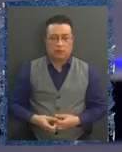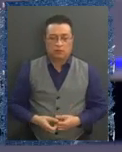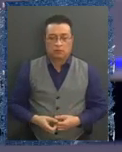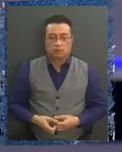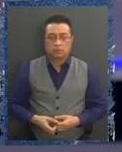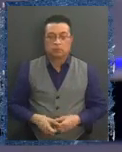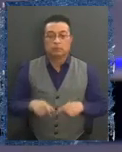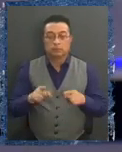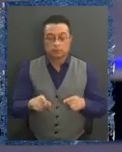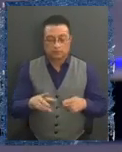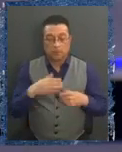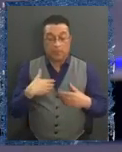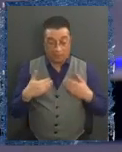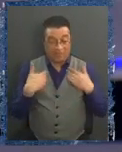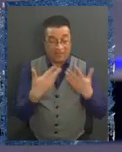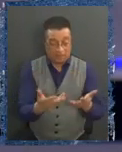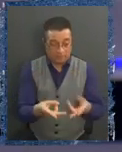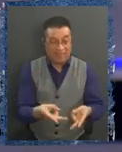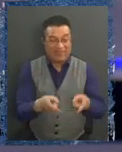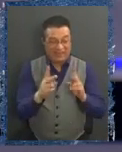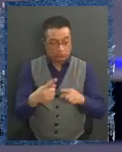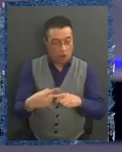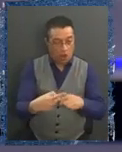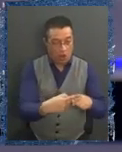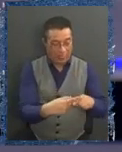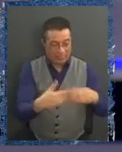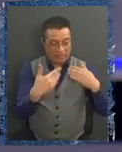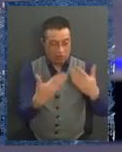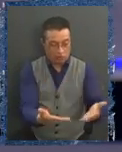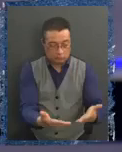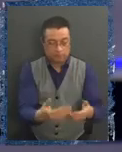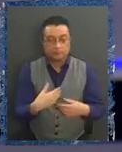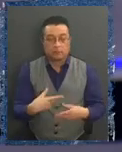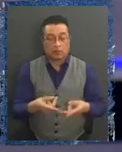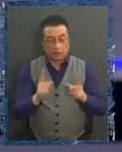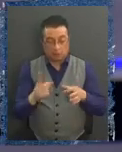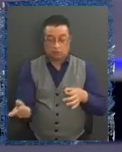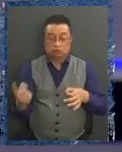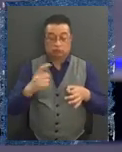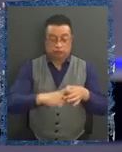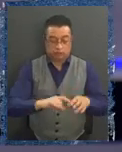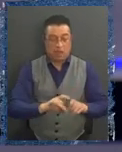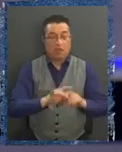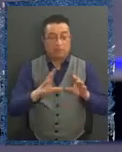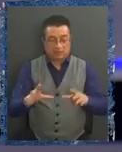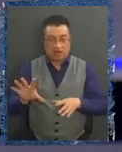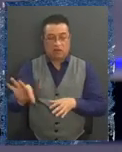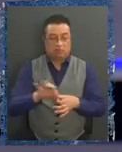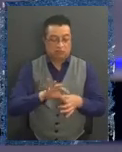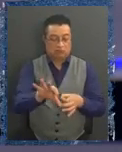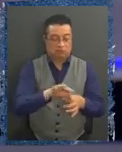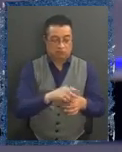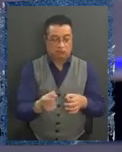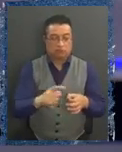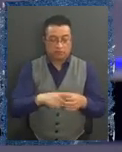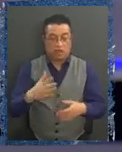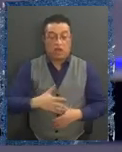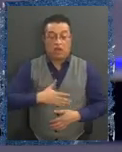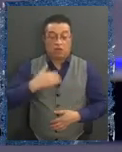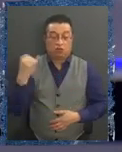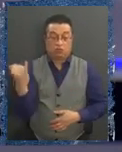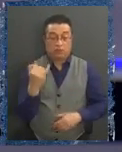que confiere derechos colectivos, que confiere escaños reservados, que confiere autonomías